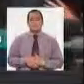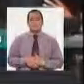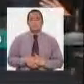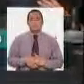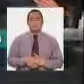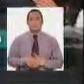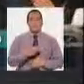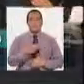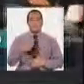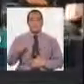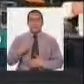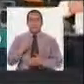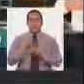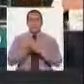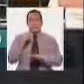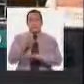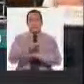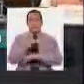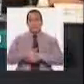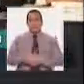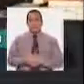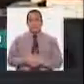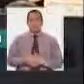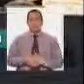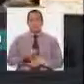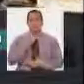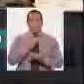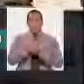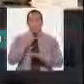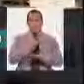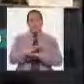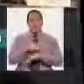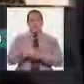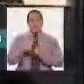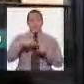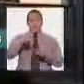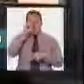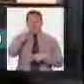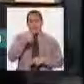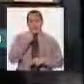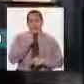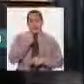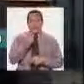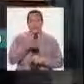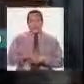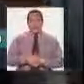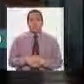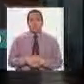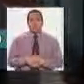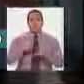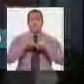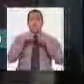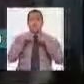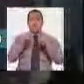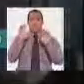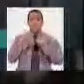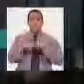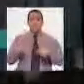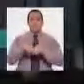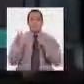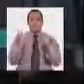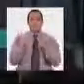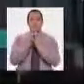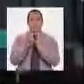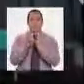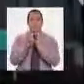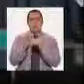Premier, buenas tardes. Premier, buenas tardes. TV Perú, Omar Figueroa. Una consulta. La reunión